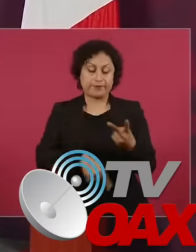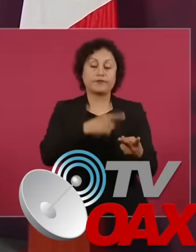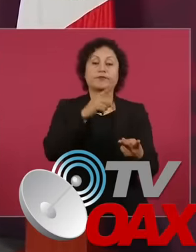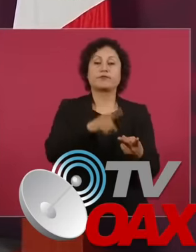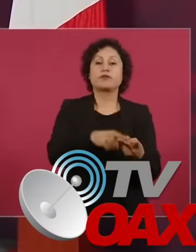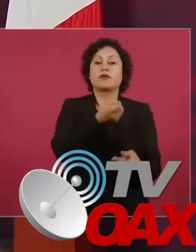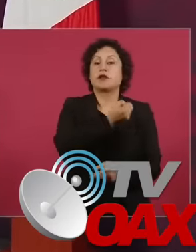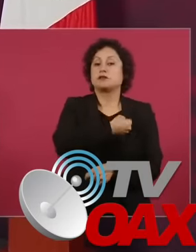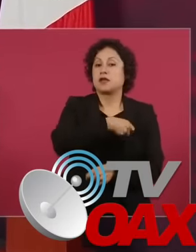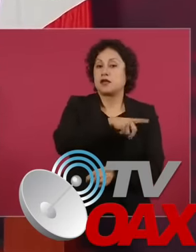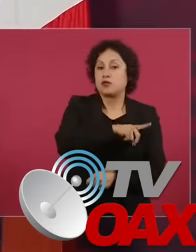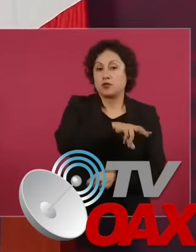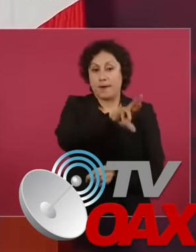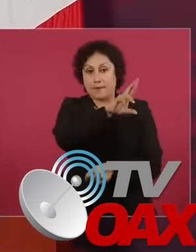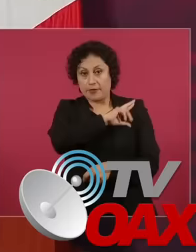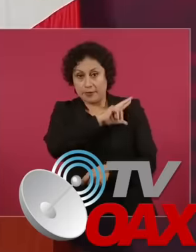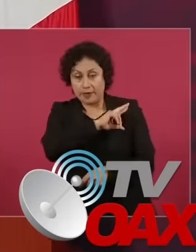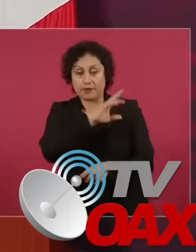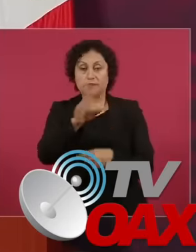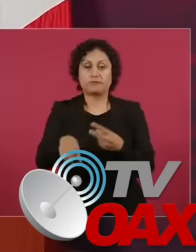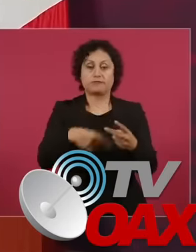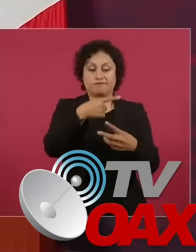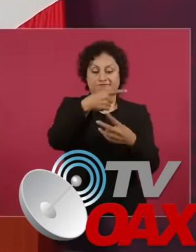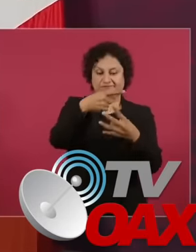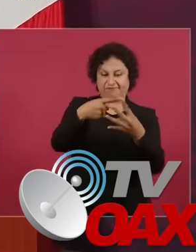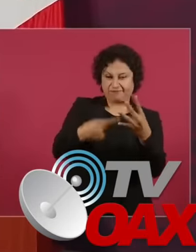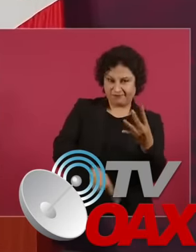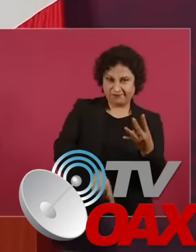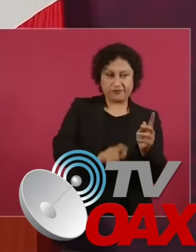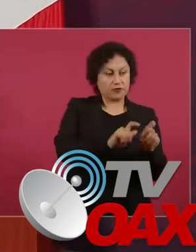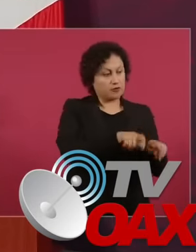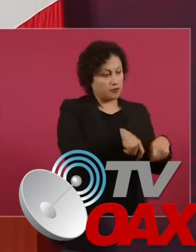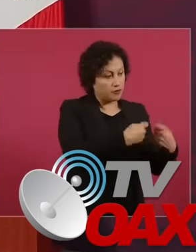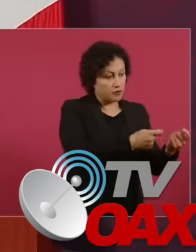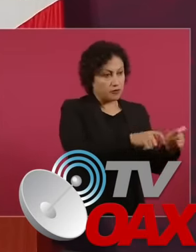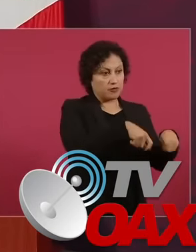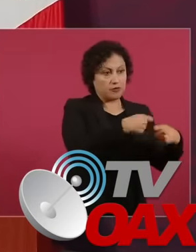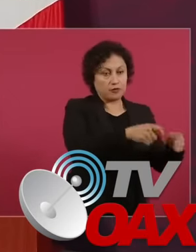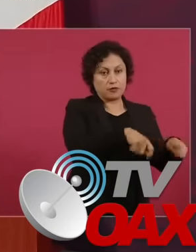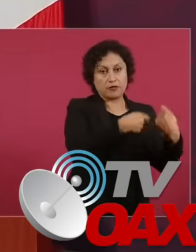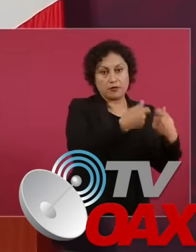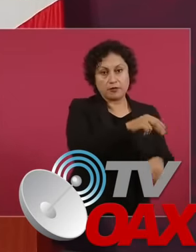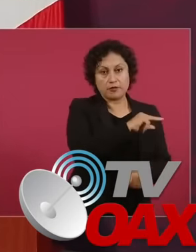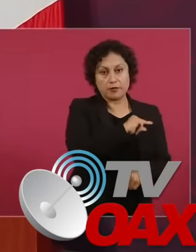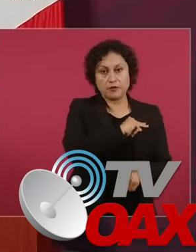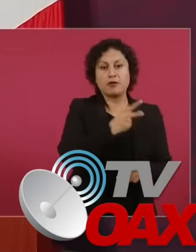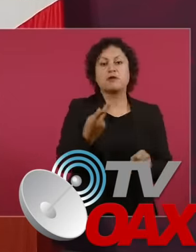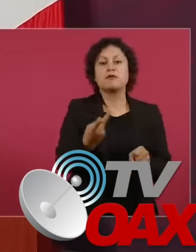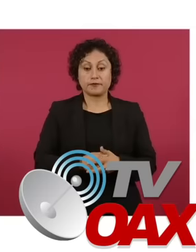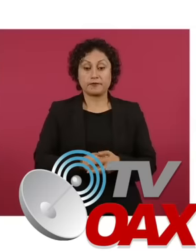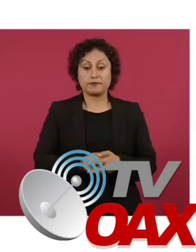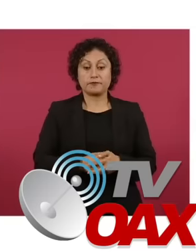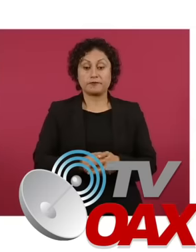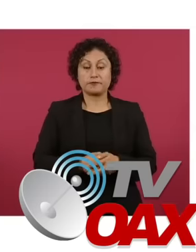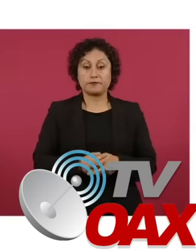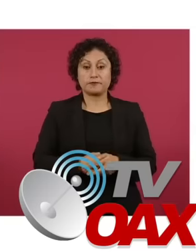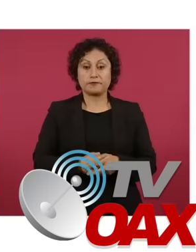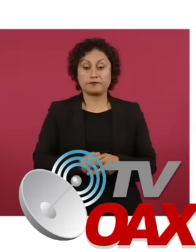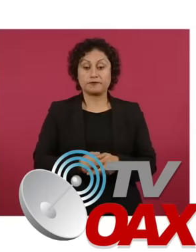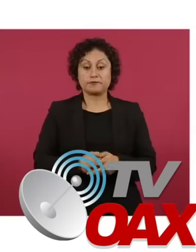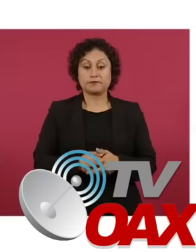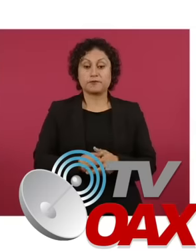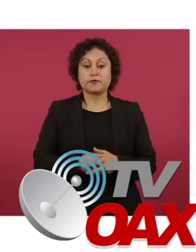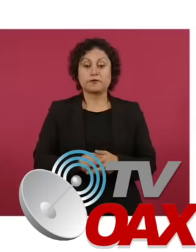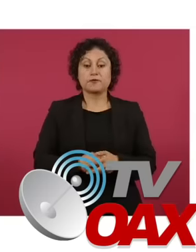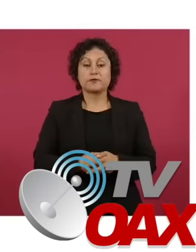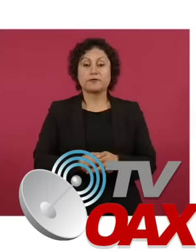Pues la gente no va a tener recursos. Ah, aquí está, mire. Sí, el